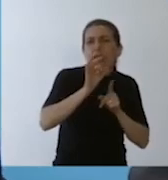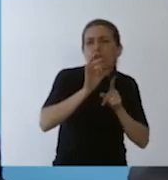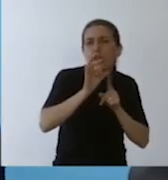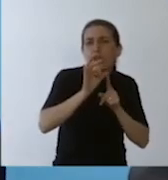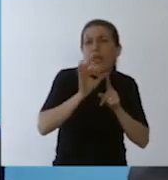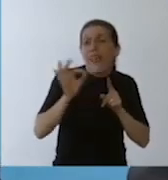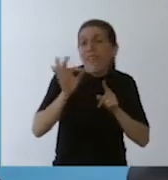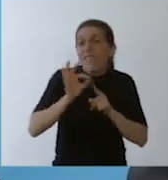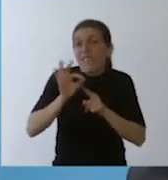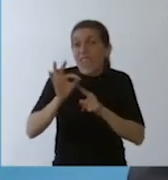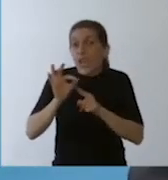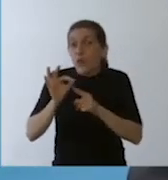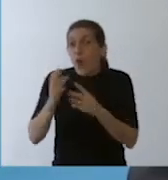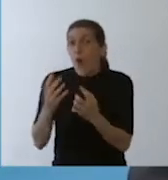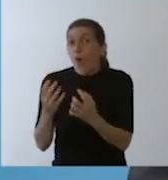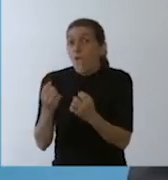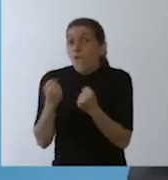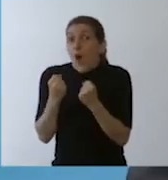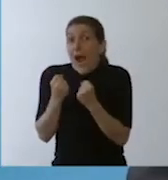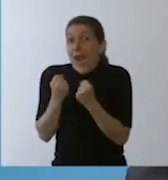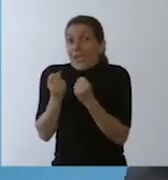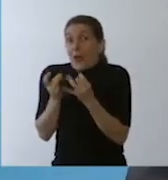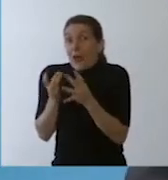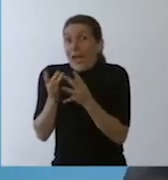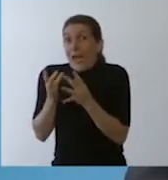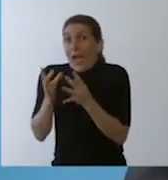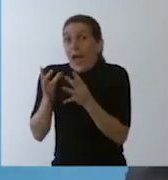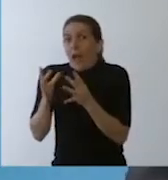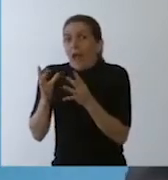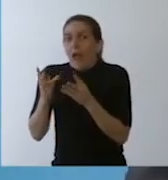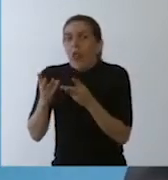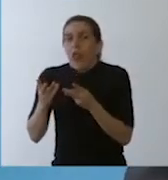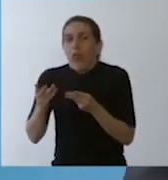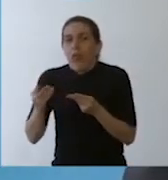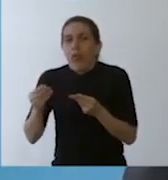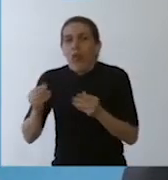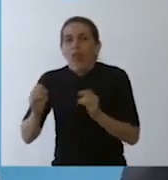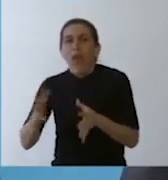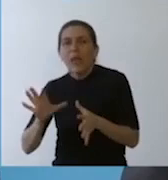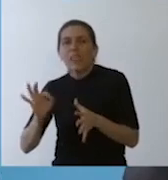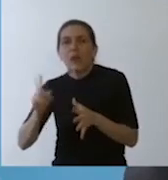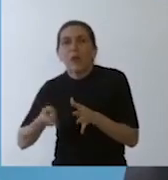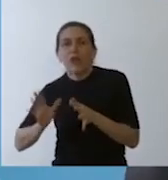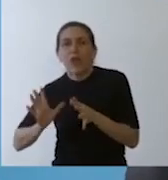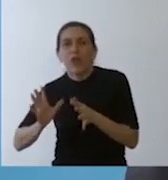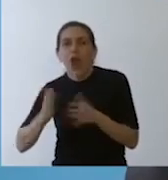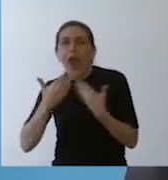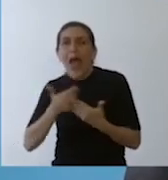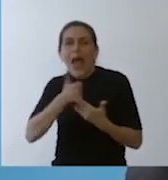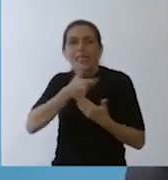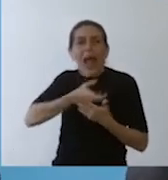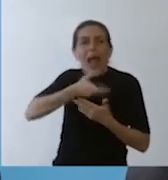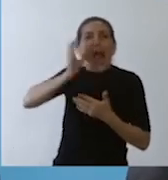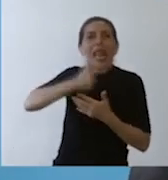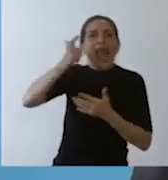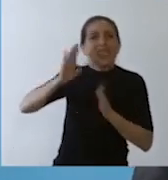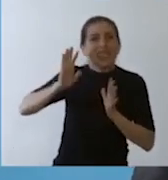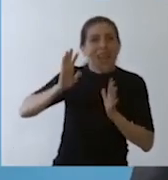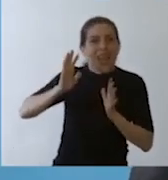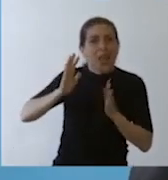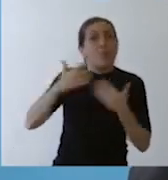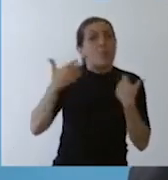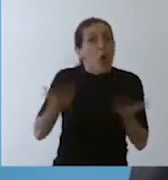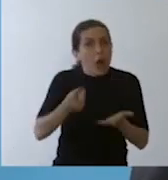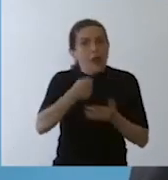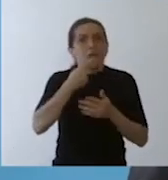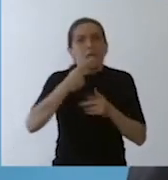pierde 50% de su infectividad. Esto no es un tema menor, porque significa que a la medida